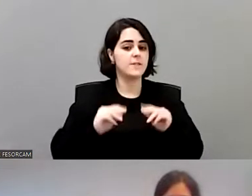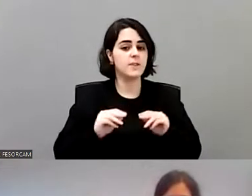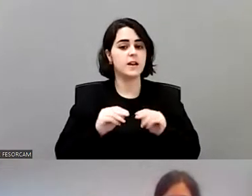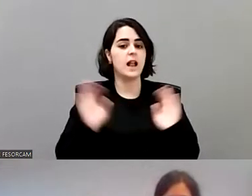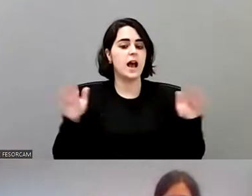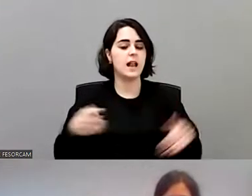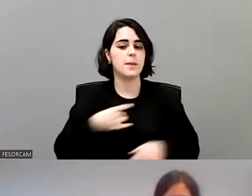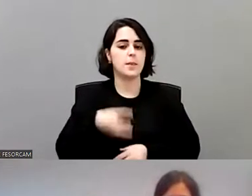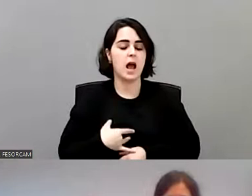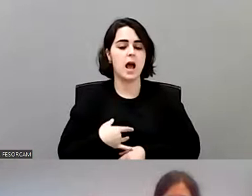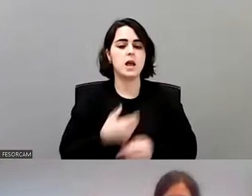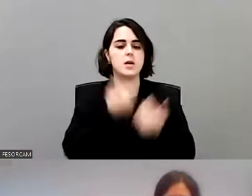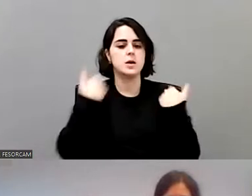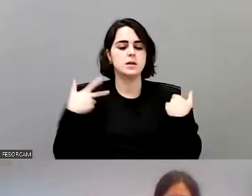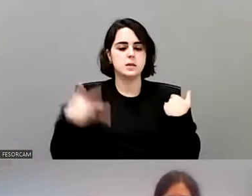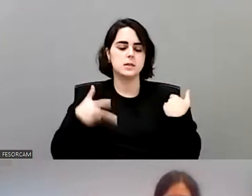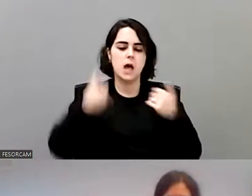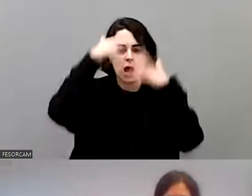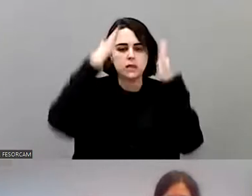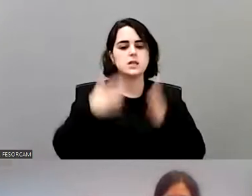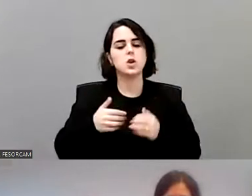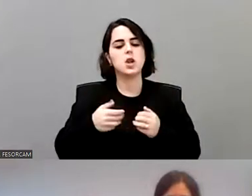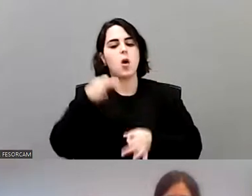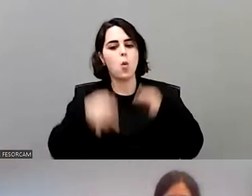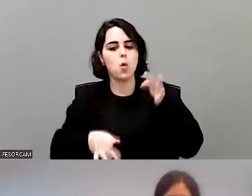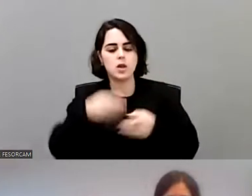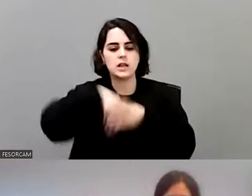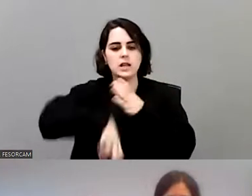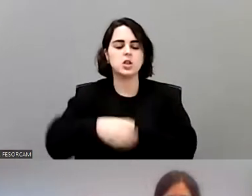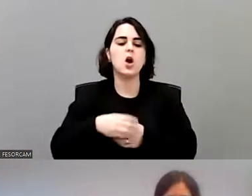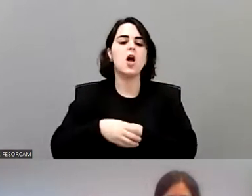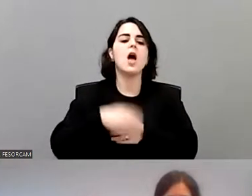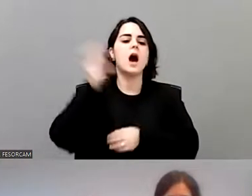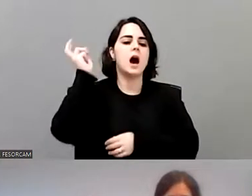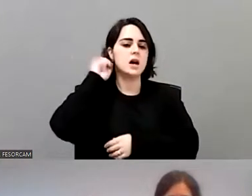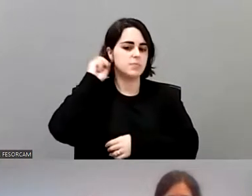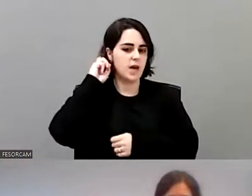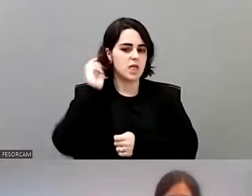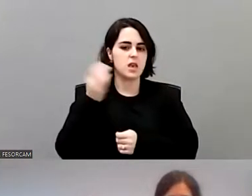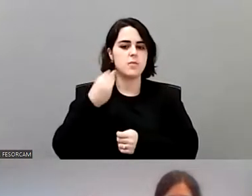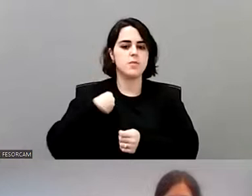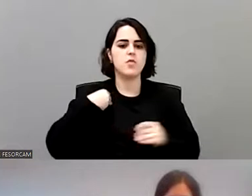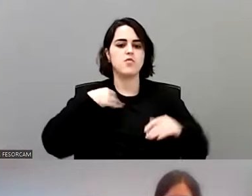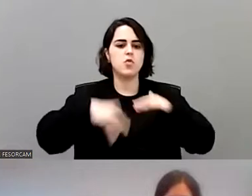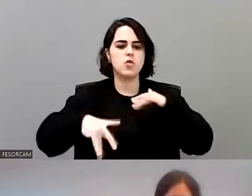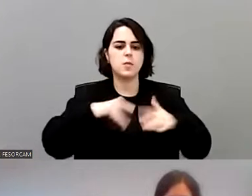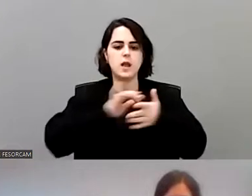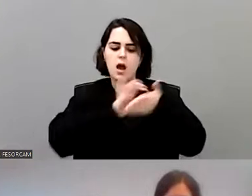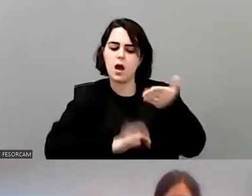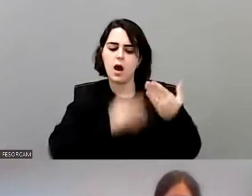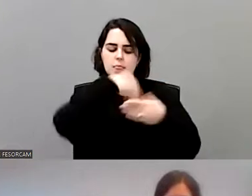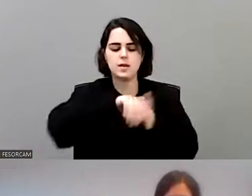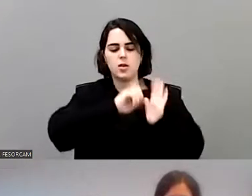de Derechos y Asesoría Jurídica en Confederación Aspace, quien nos hablará del documento de posicionamiento sobre el reconocimiento jurídico de